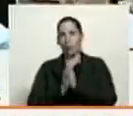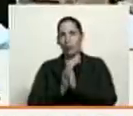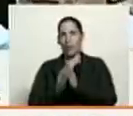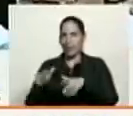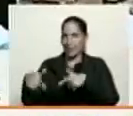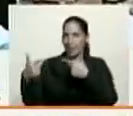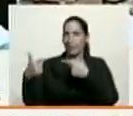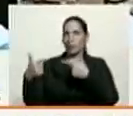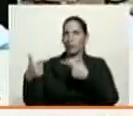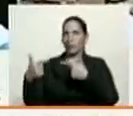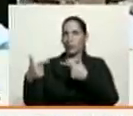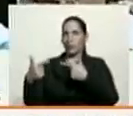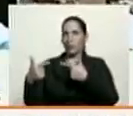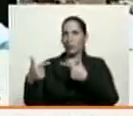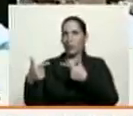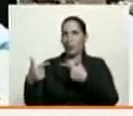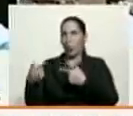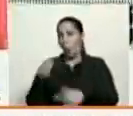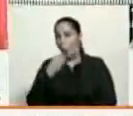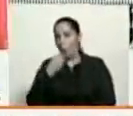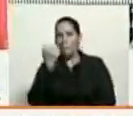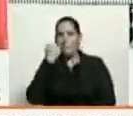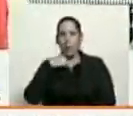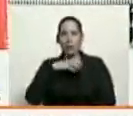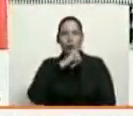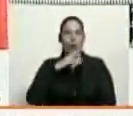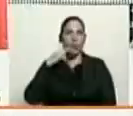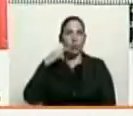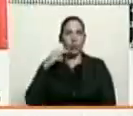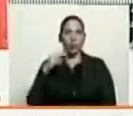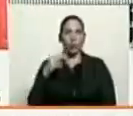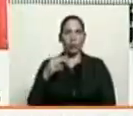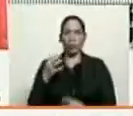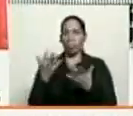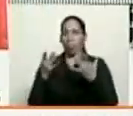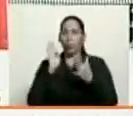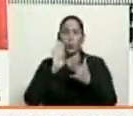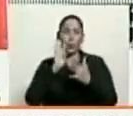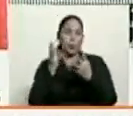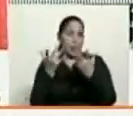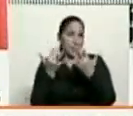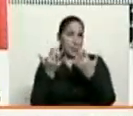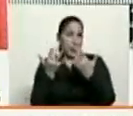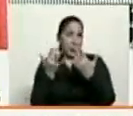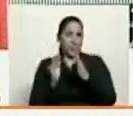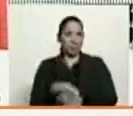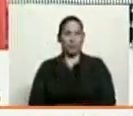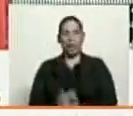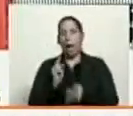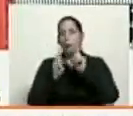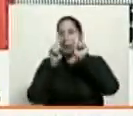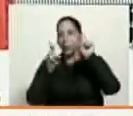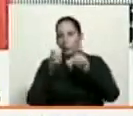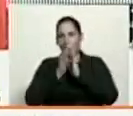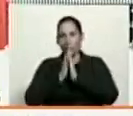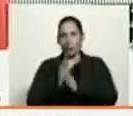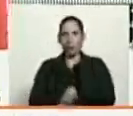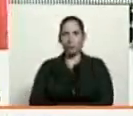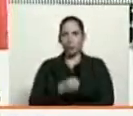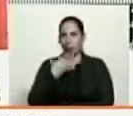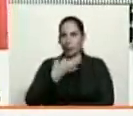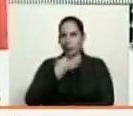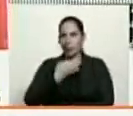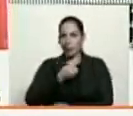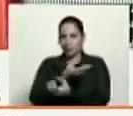Se atreven a comerse un mango así porque se ensucian los deditos. Si hay alguna pregunta, por favor. Buenas tardes para